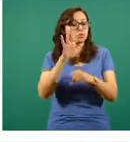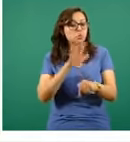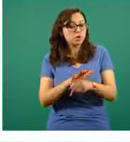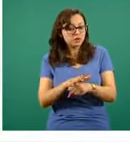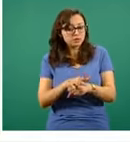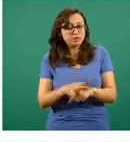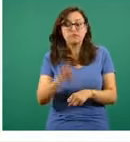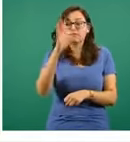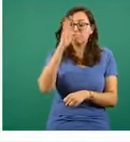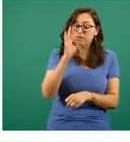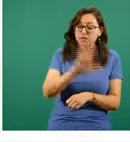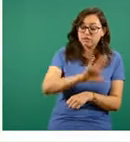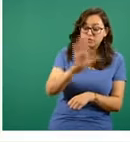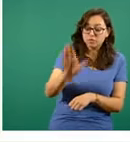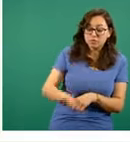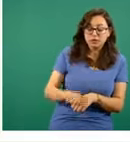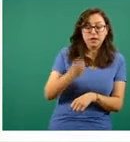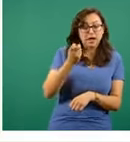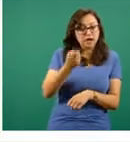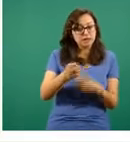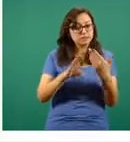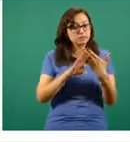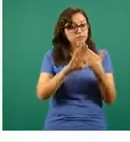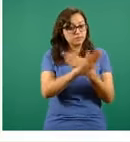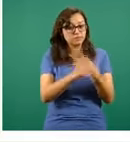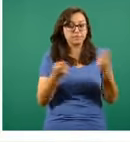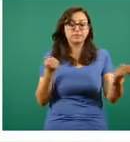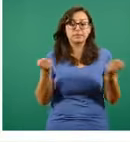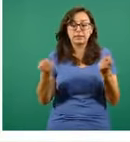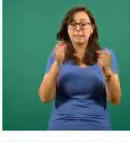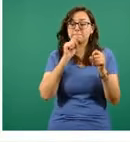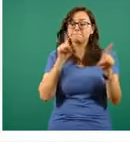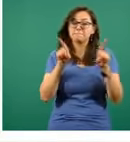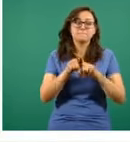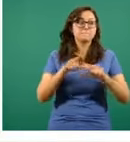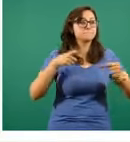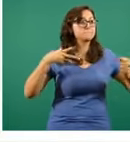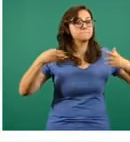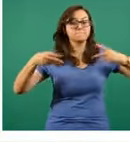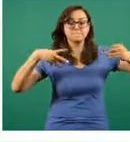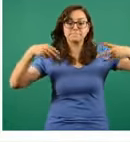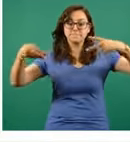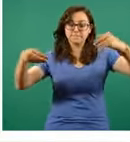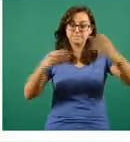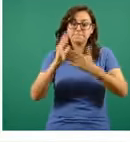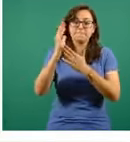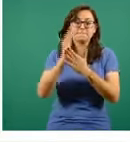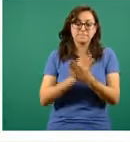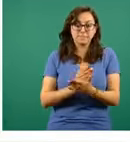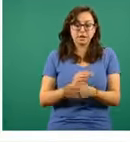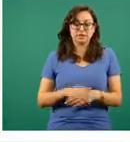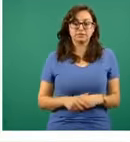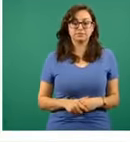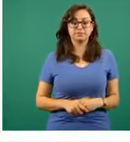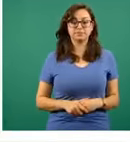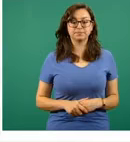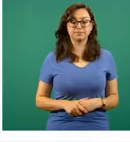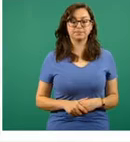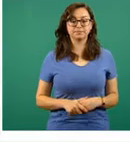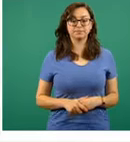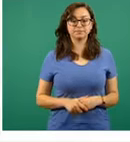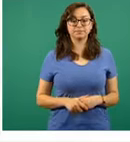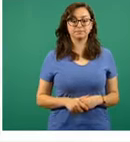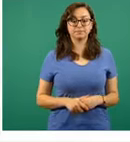y controlar la mortalidad y también la carga de enfermedad por COVID-19. Y aquí pueden ustedes